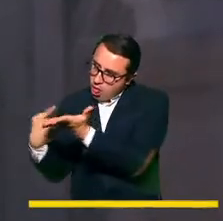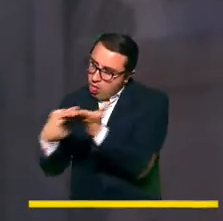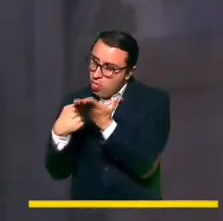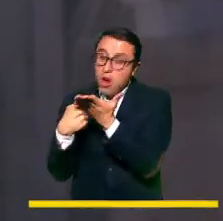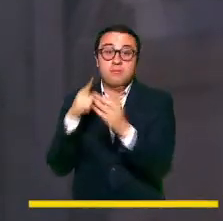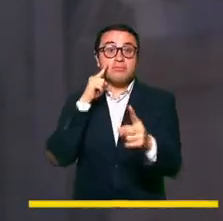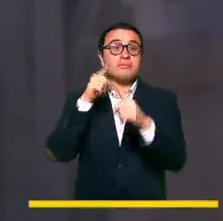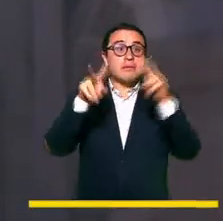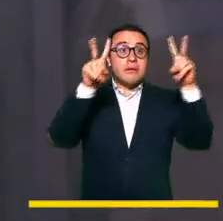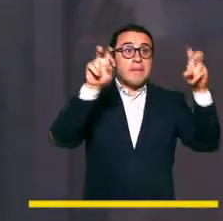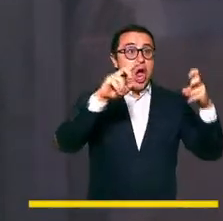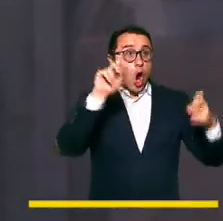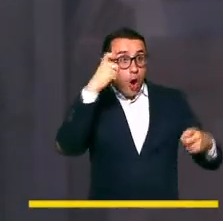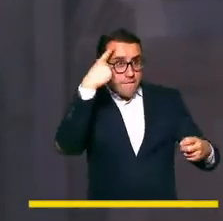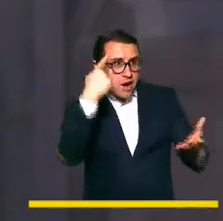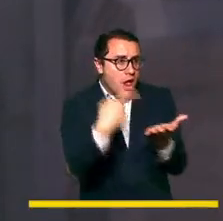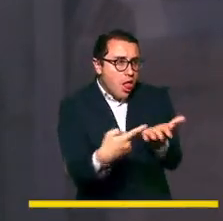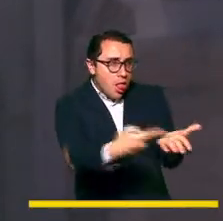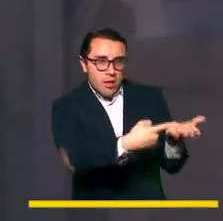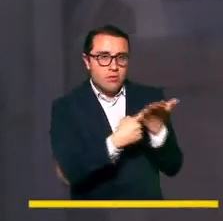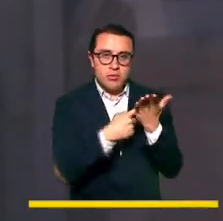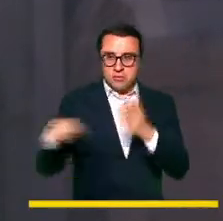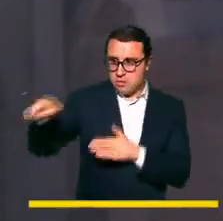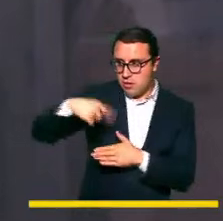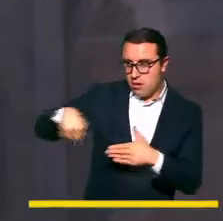ver cómo se tumba el gobierno.